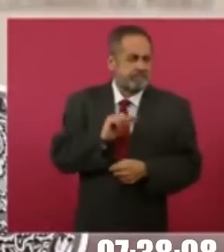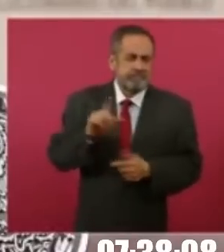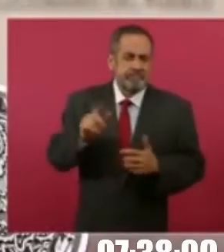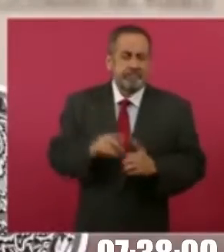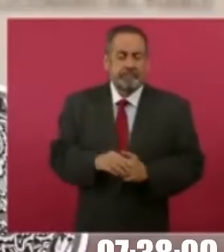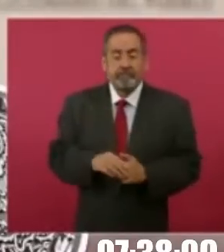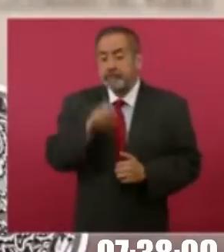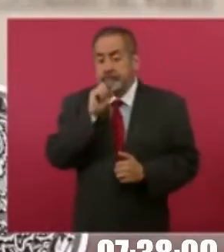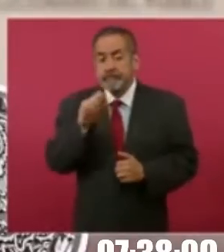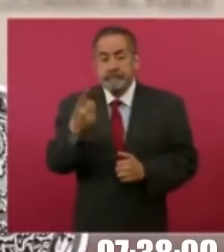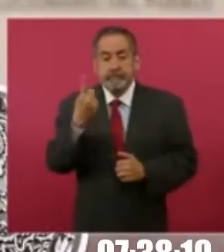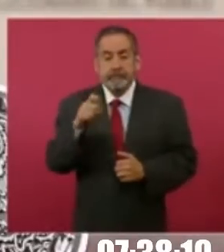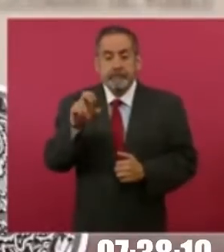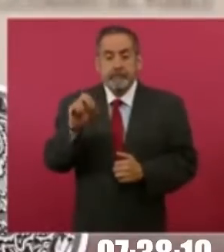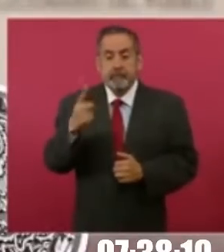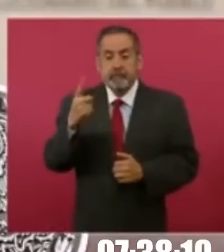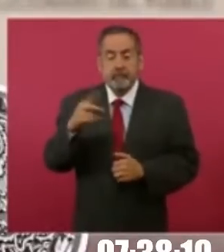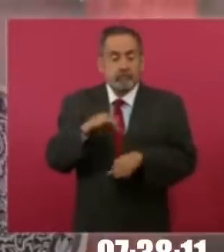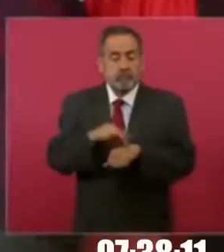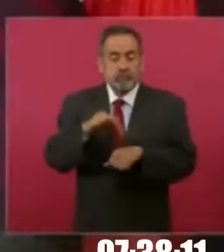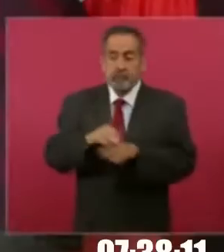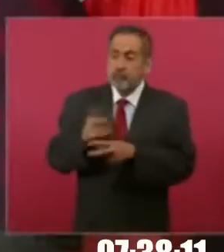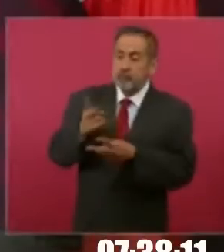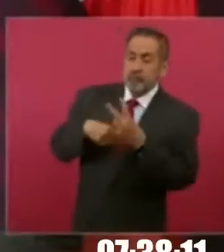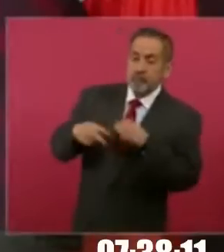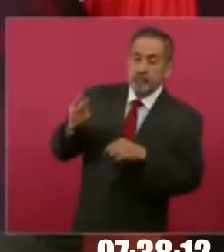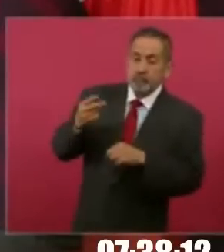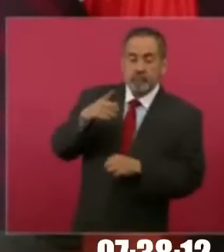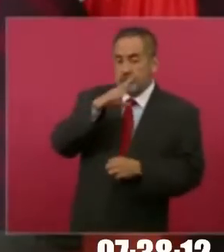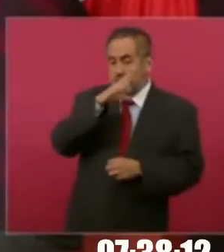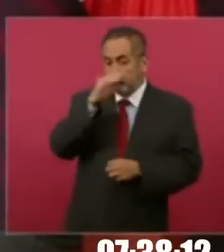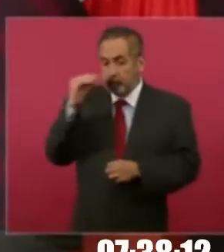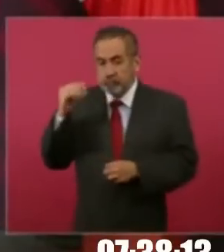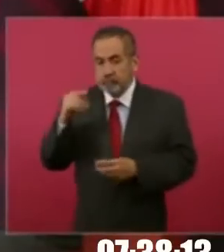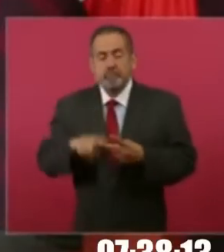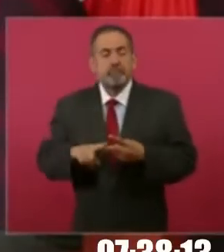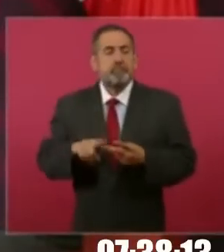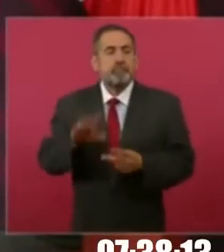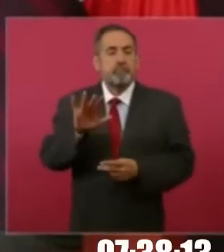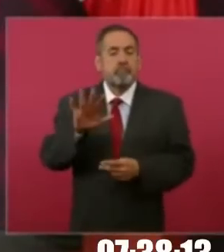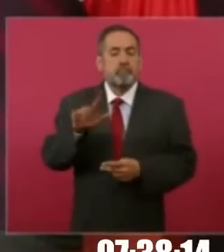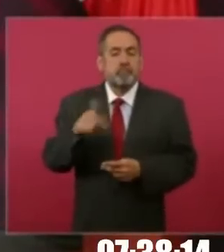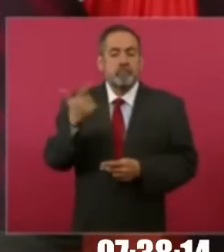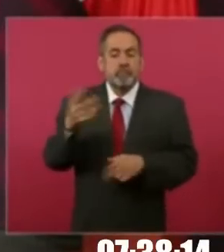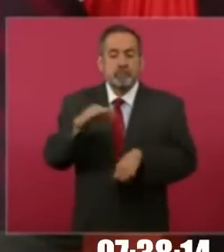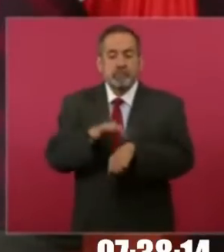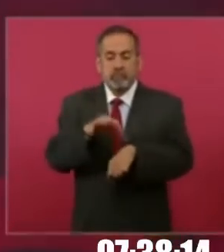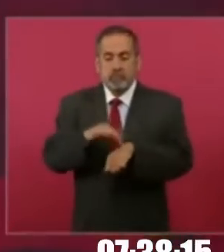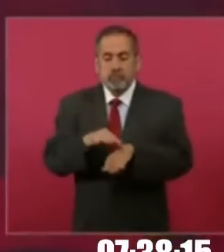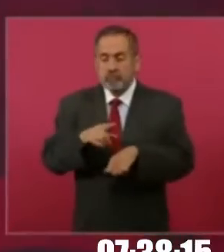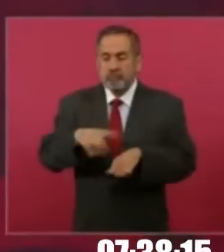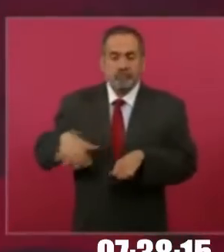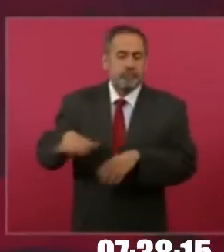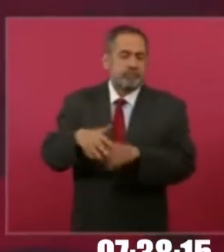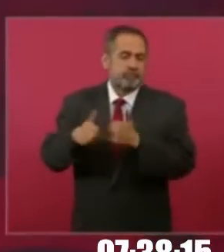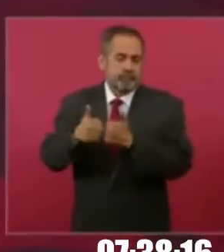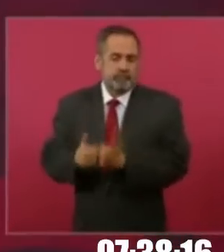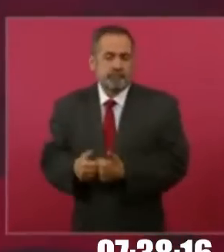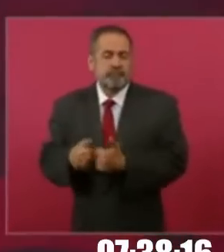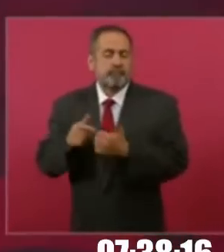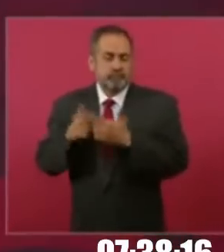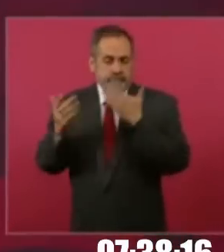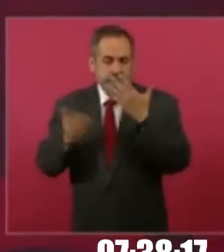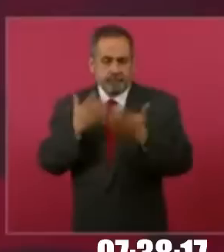a ciento un médico especialistas cubanos así como 57 médicos residentes con